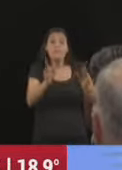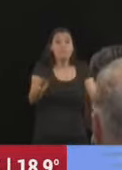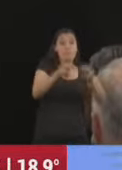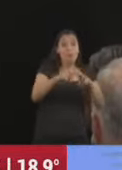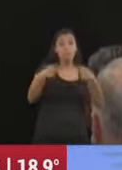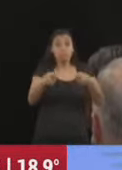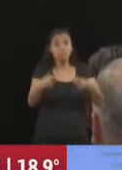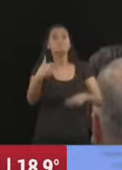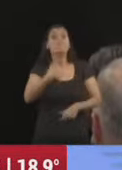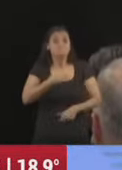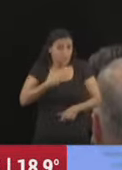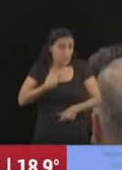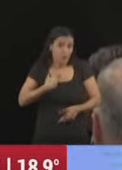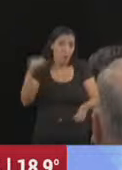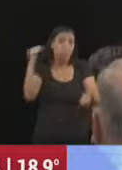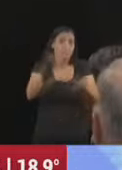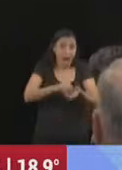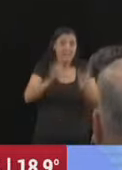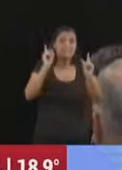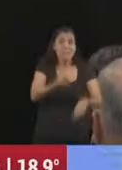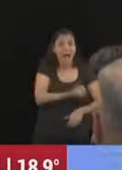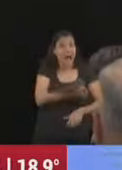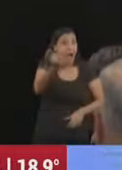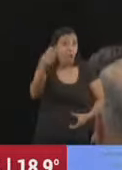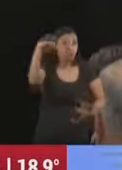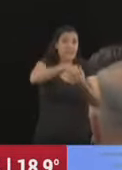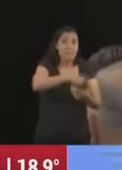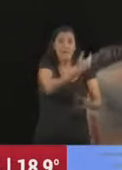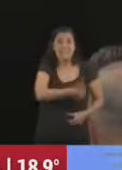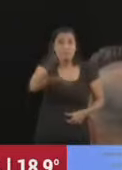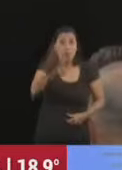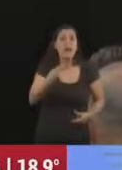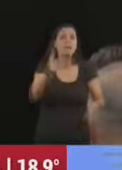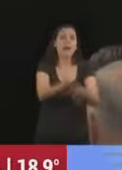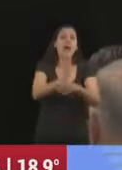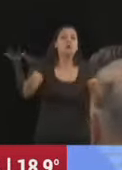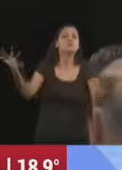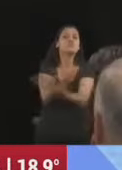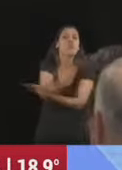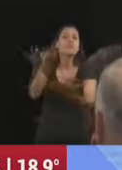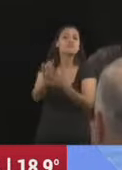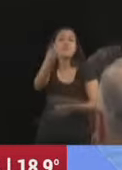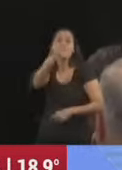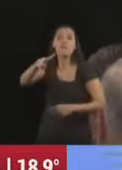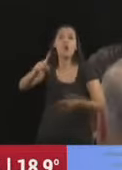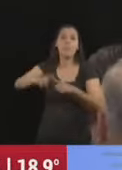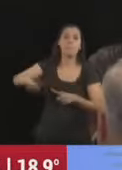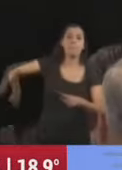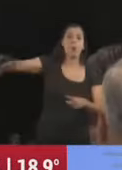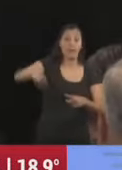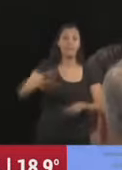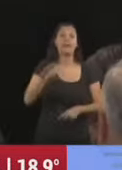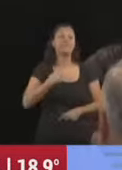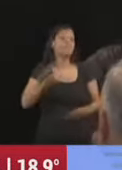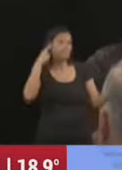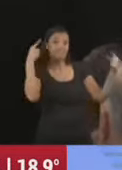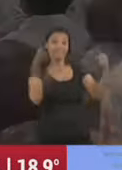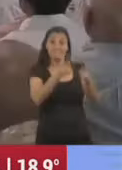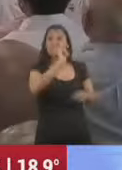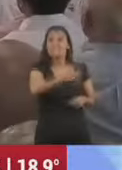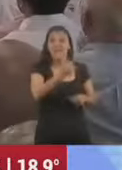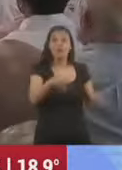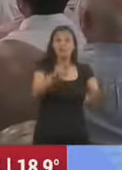le planteaba mi compañera, no podemos despedirlo sin hablar de la narcocriminalidad en Rosario y bueno, en los últimos